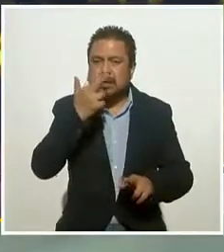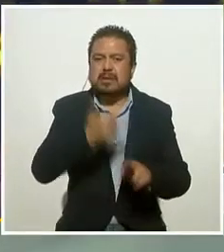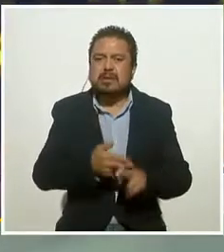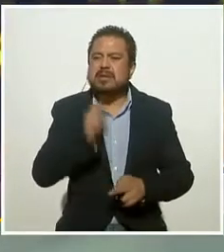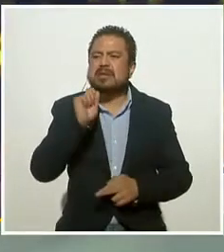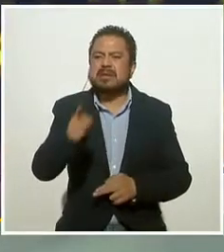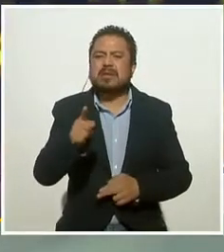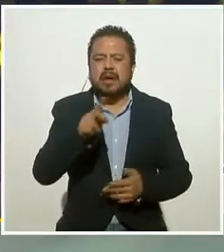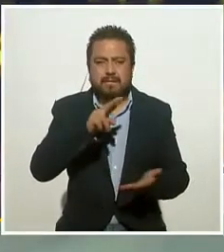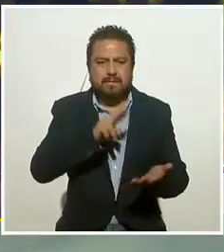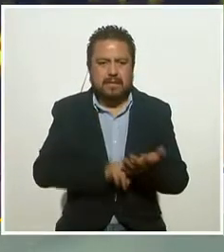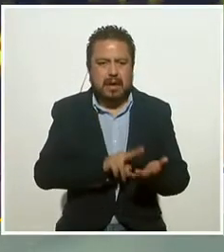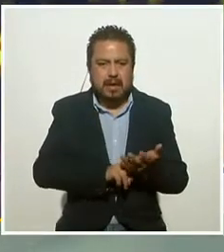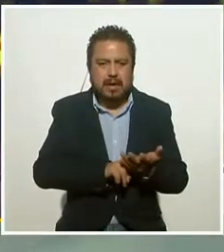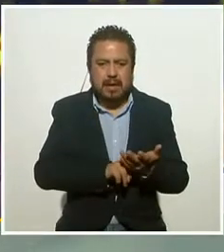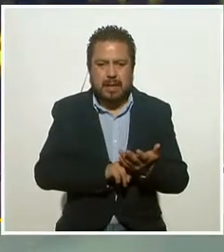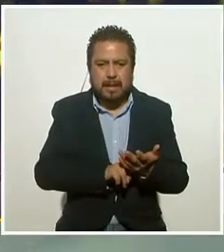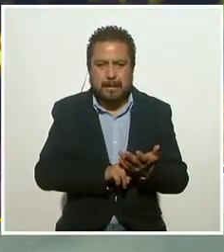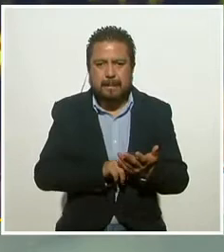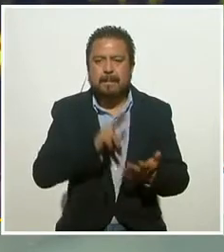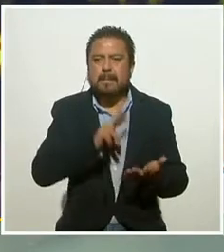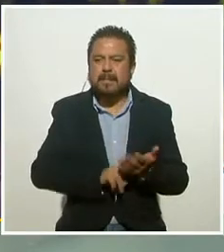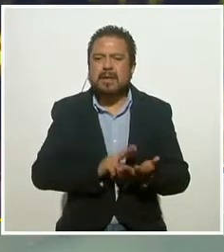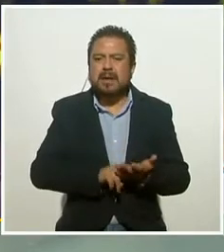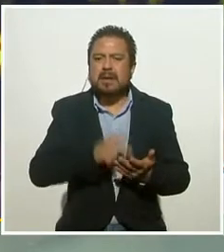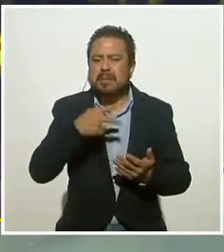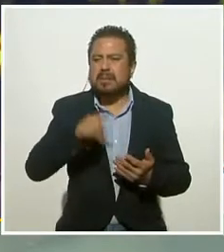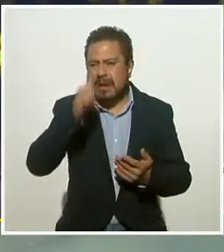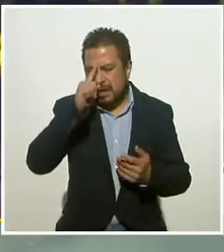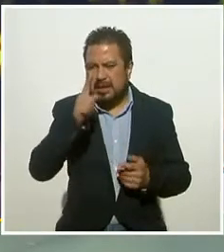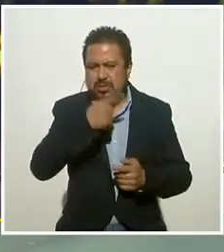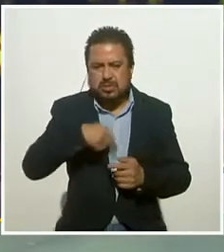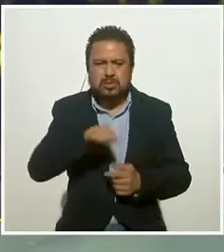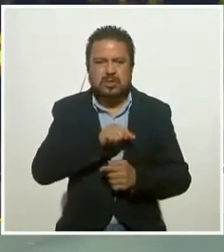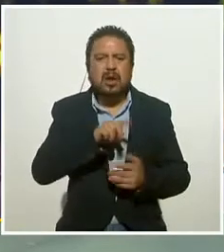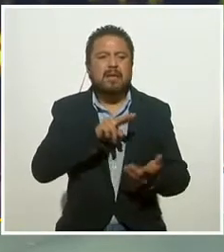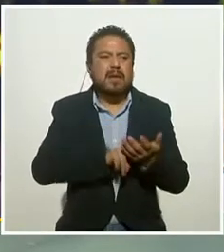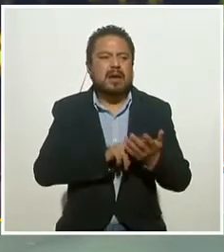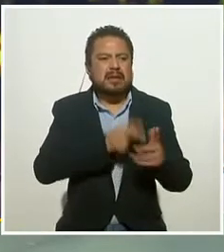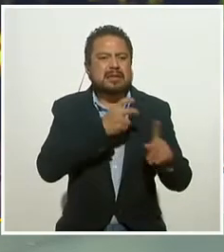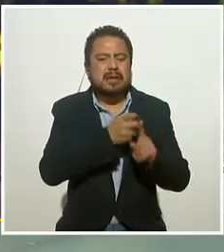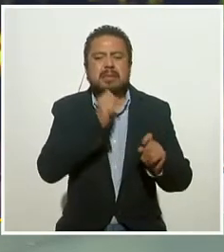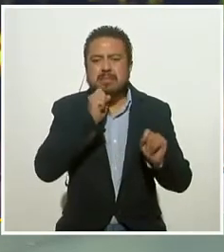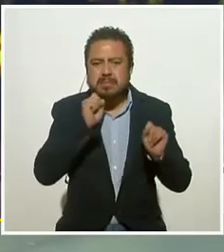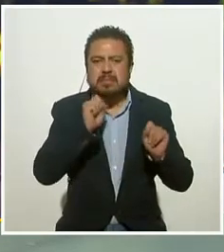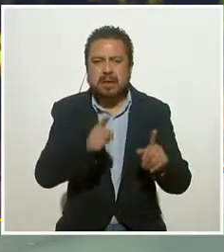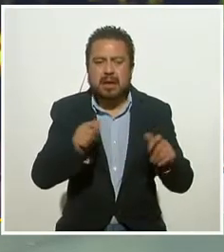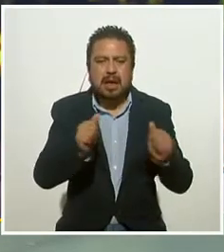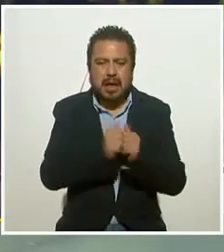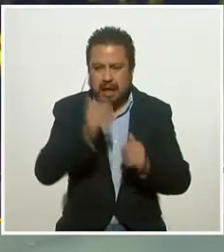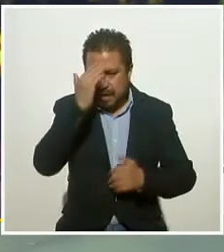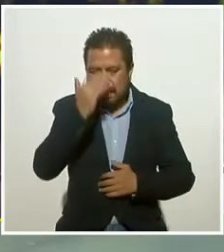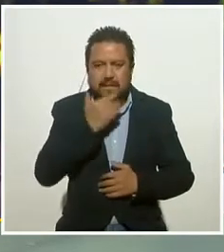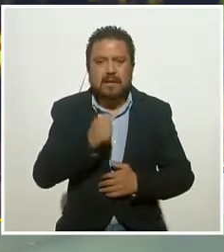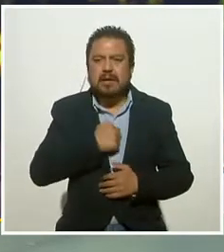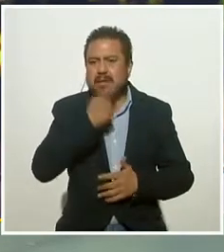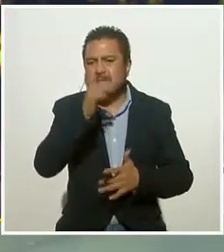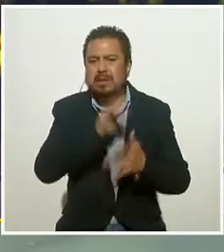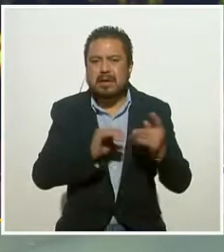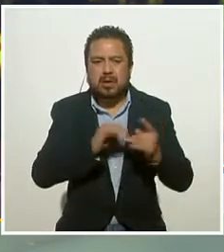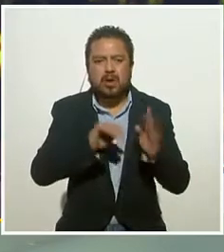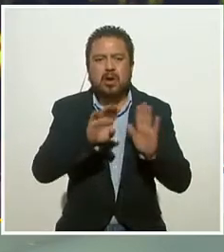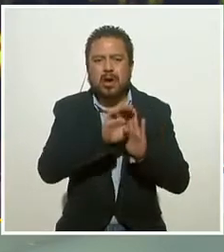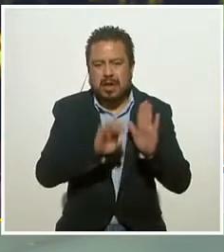de hecho, es un valor, ¿no? Es un valor, pero para que nosotros, y es un valor y es también una habilidad, digamos, yo le diría más bien